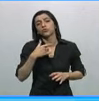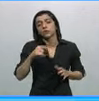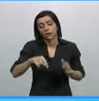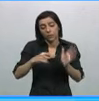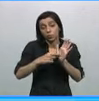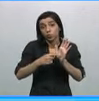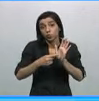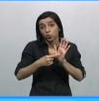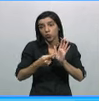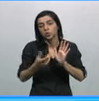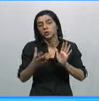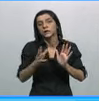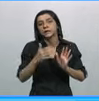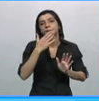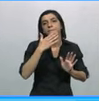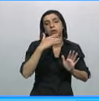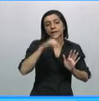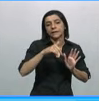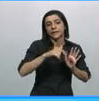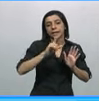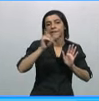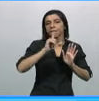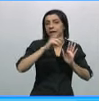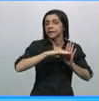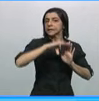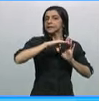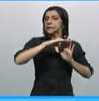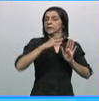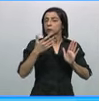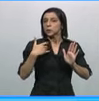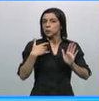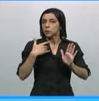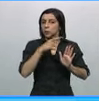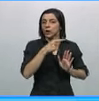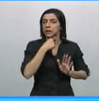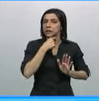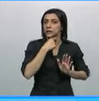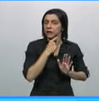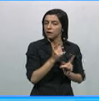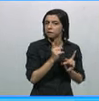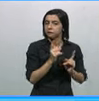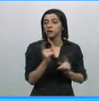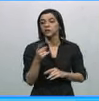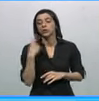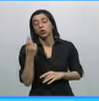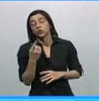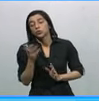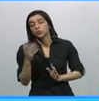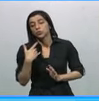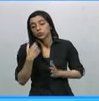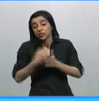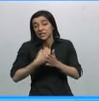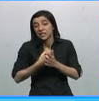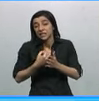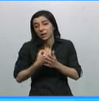falta, Boca, que la va a tratar de defender. Bueno, nosotros lucharemos para que eso no suceda,